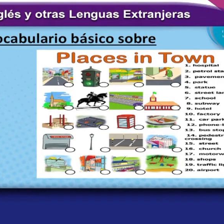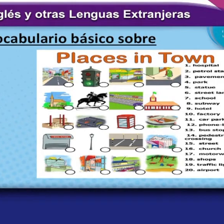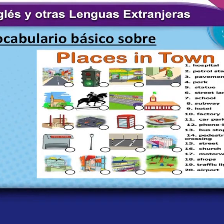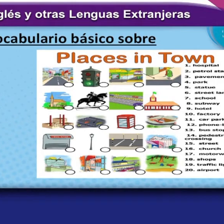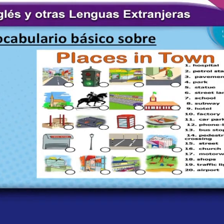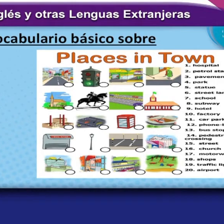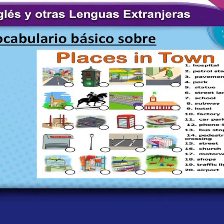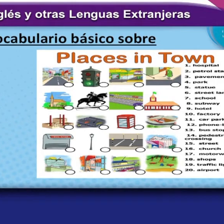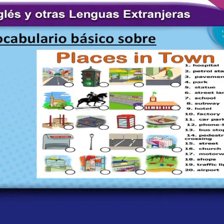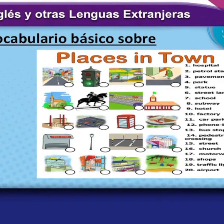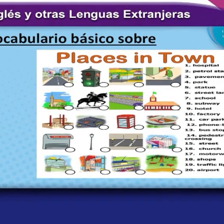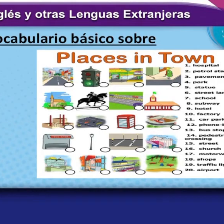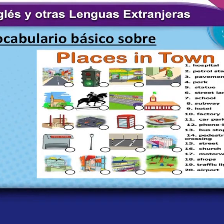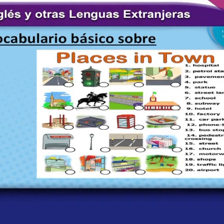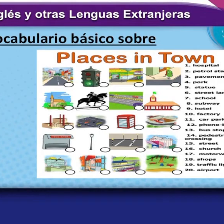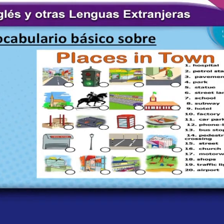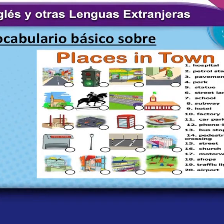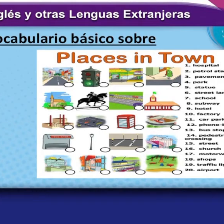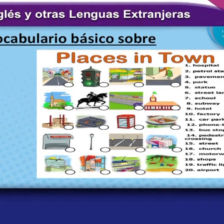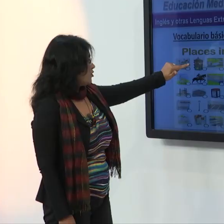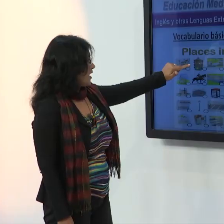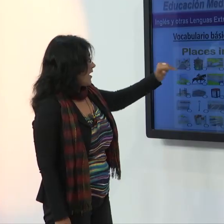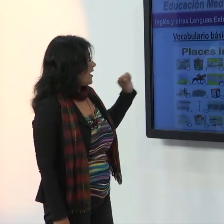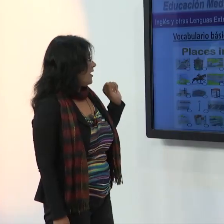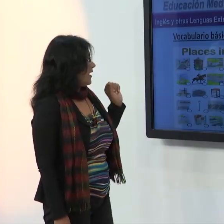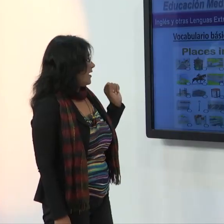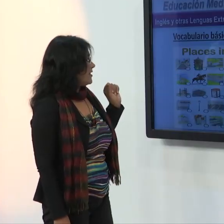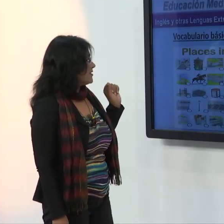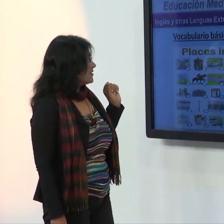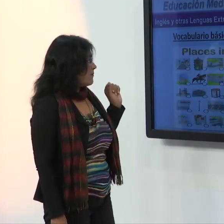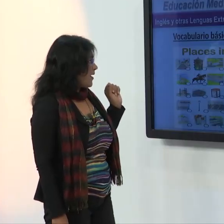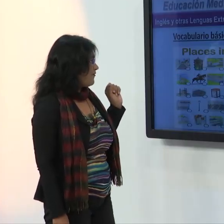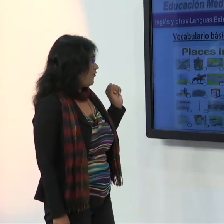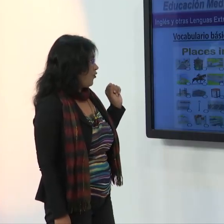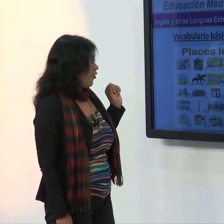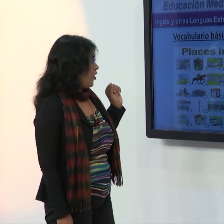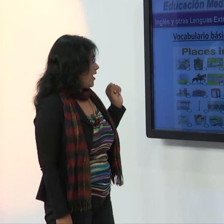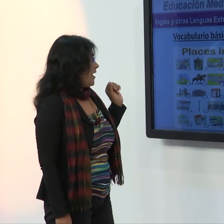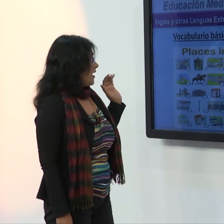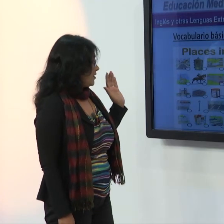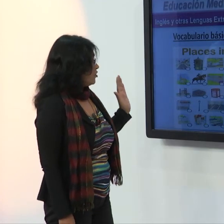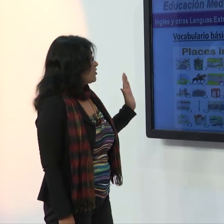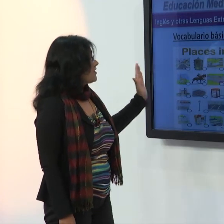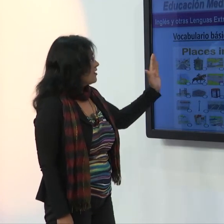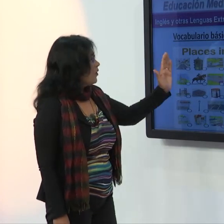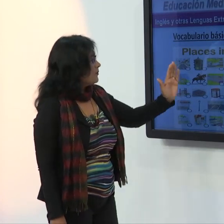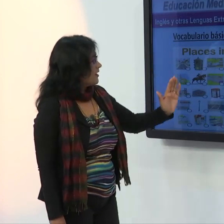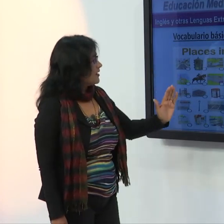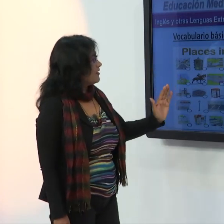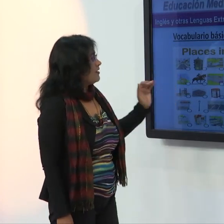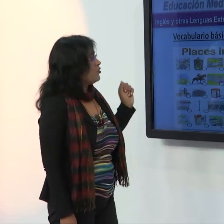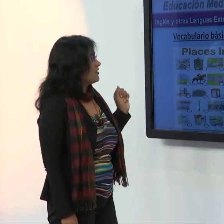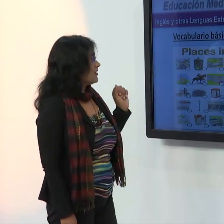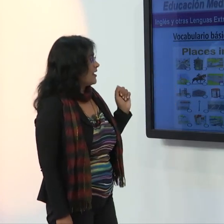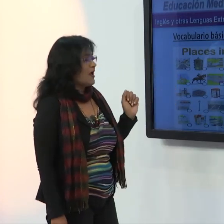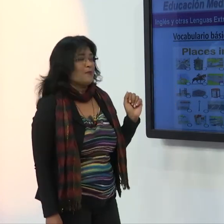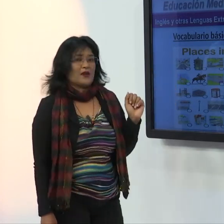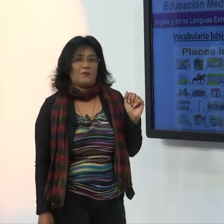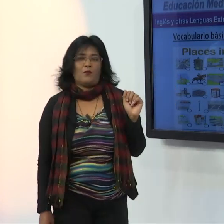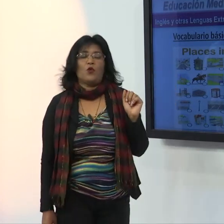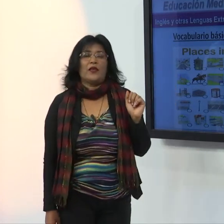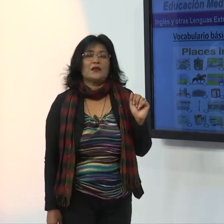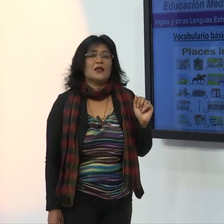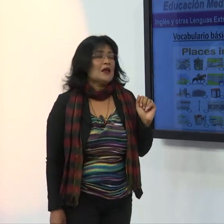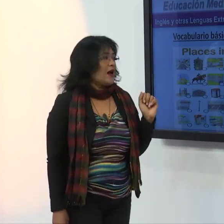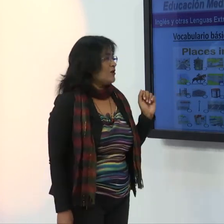número diecinueve y lo ubicamos acá en el semáforo. Entonces, de igual manera te dejo esta tarea